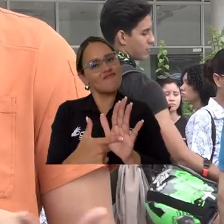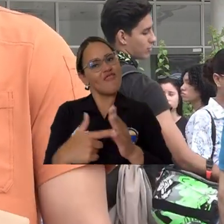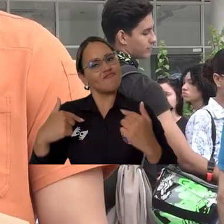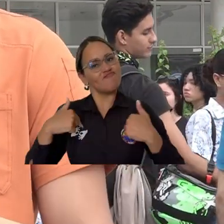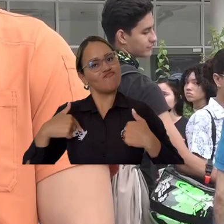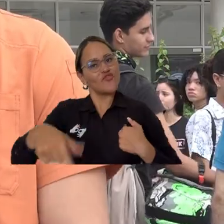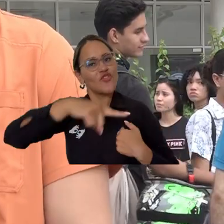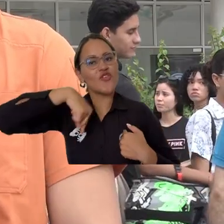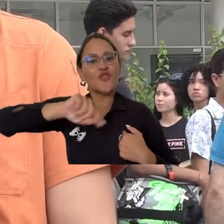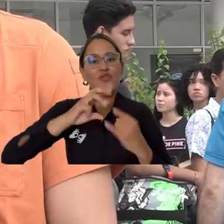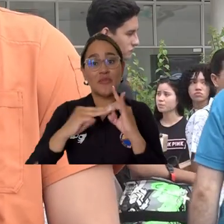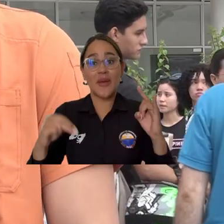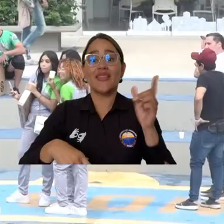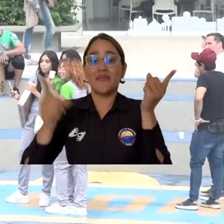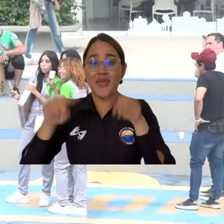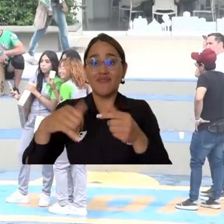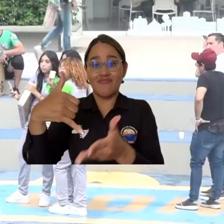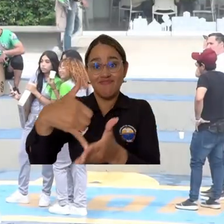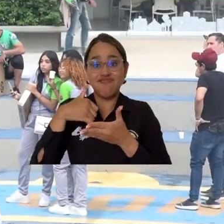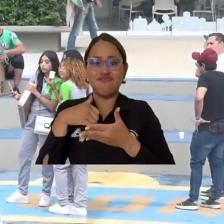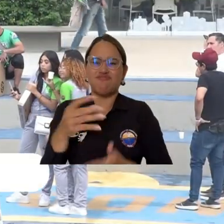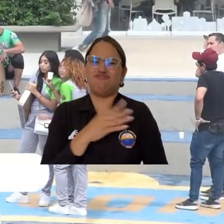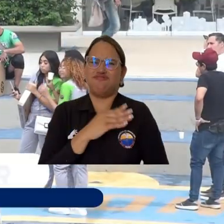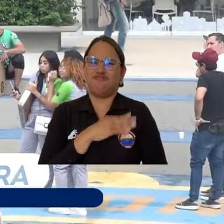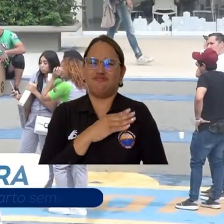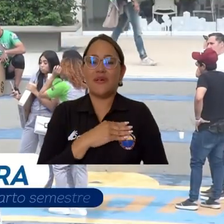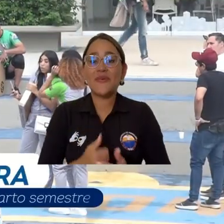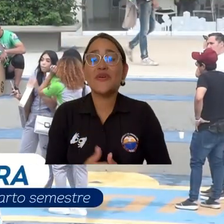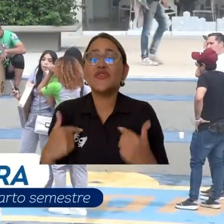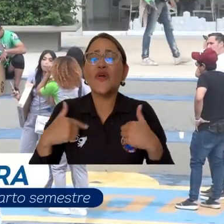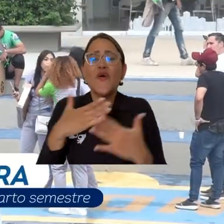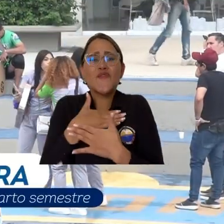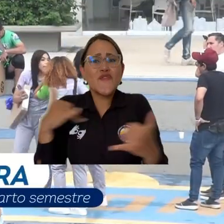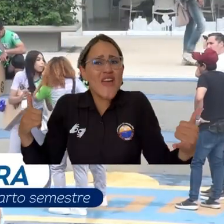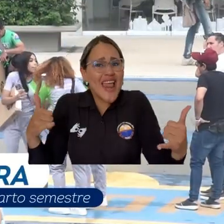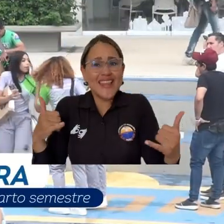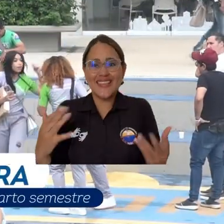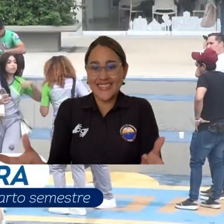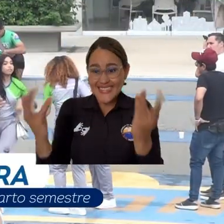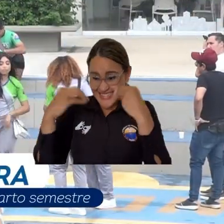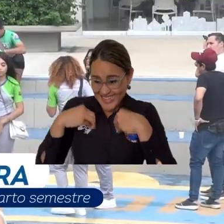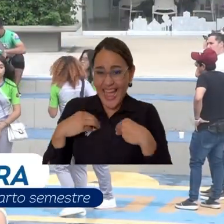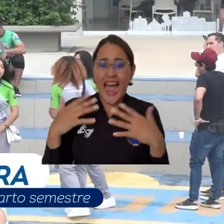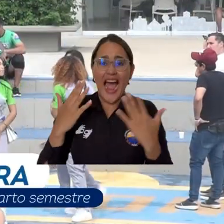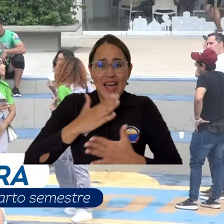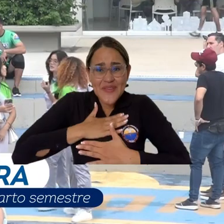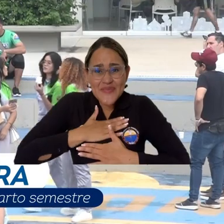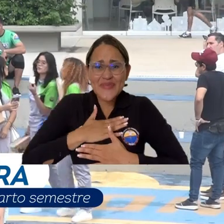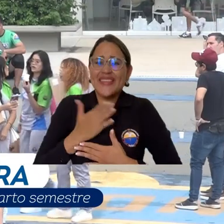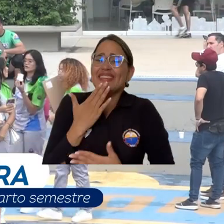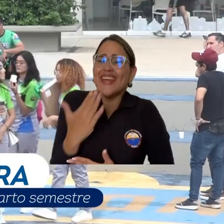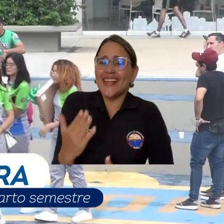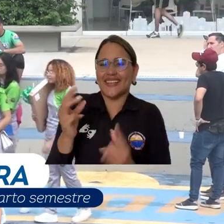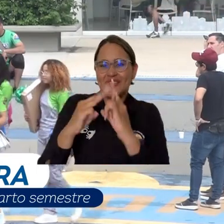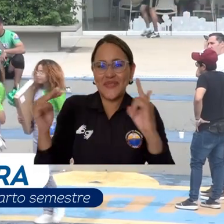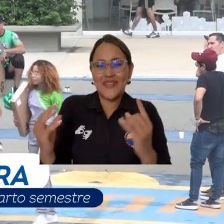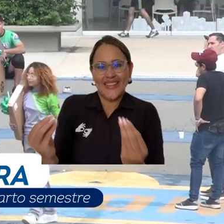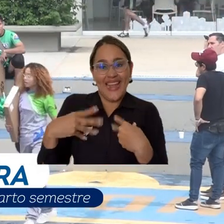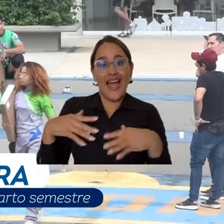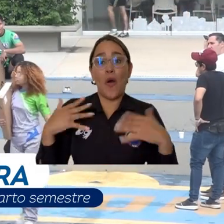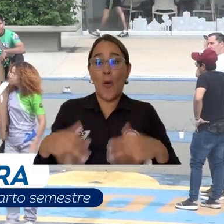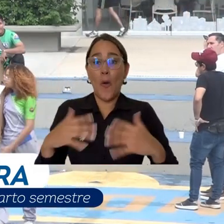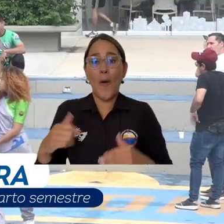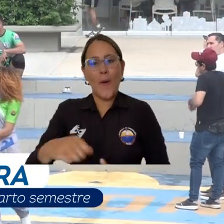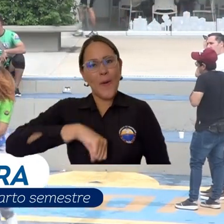el ser premiado por ser parte. Estoy muy feliz de recibir este incentivo de la Universidad del Magdalena. Estoy orgullosa de